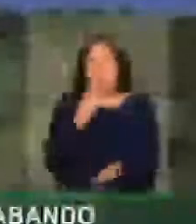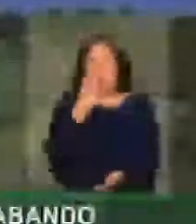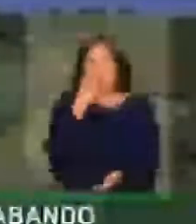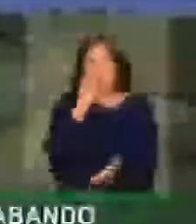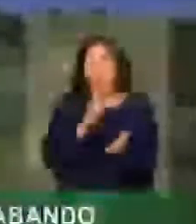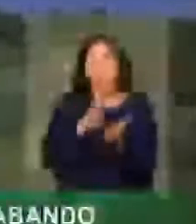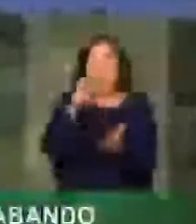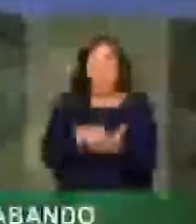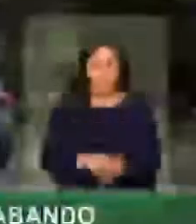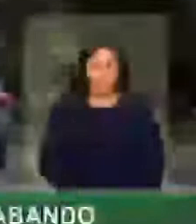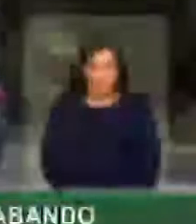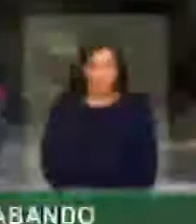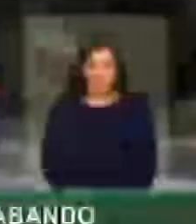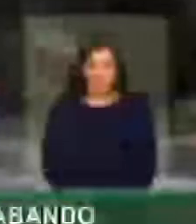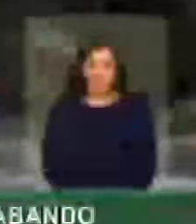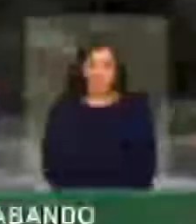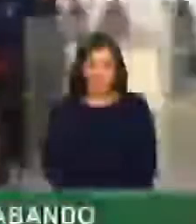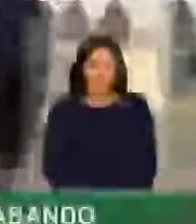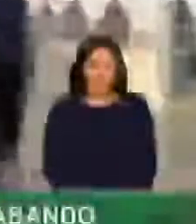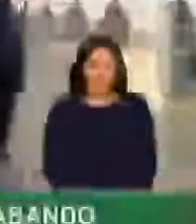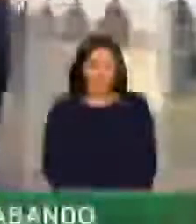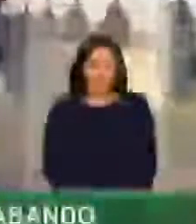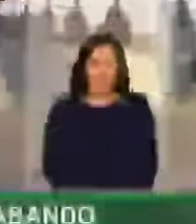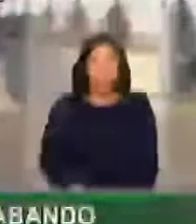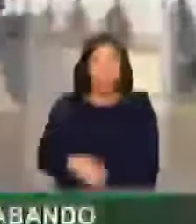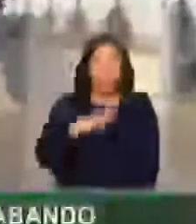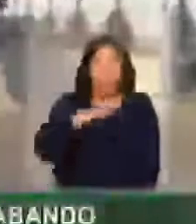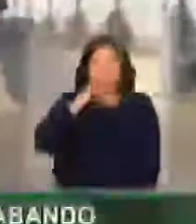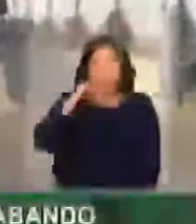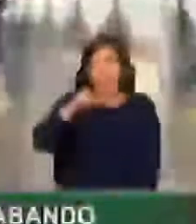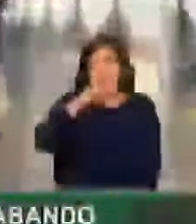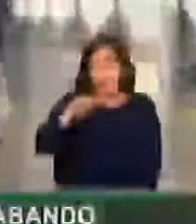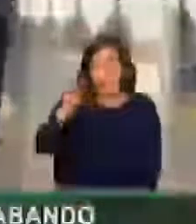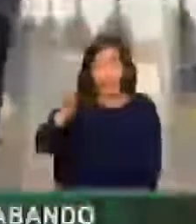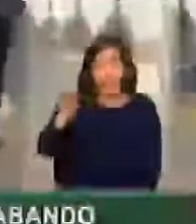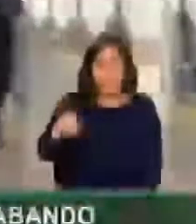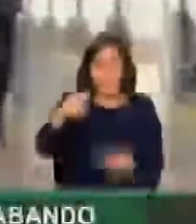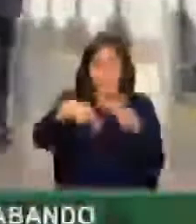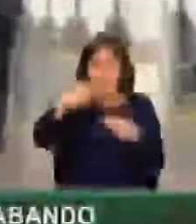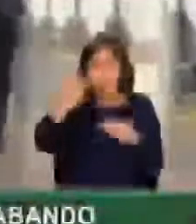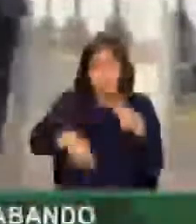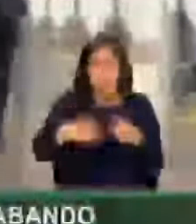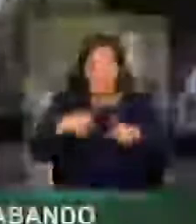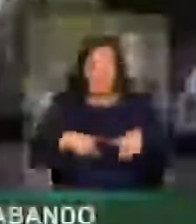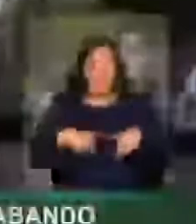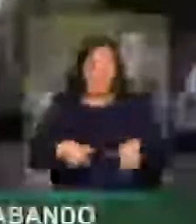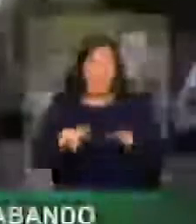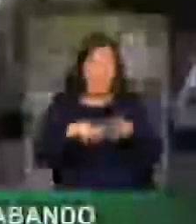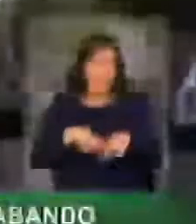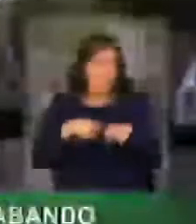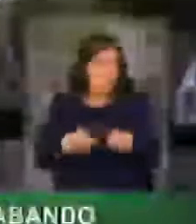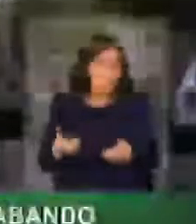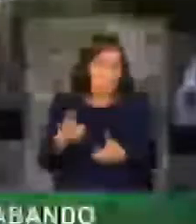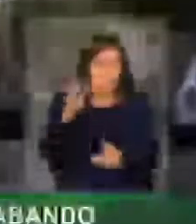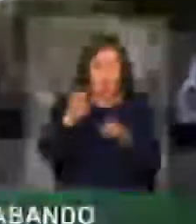El operativo se inició tras denuncias recibidas que daban cuenta que trabajadores de aduanas y del Ministerio de Ganadería, Agricultura y Pesca